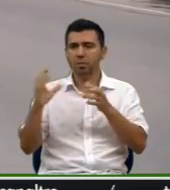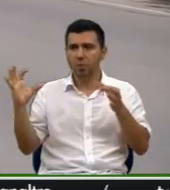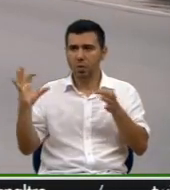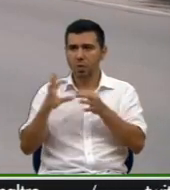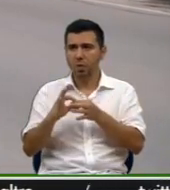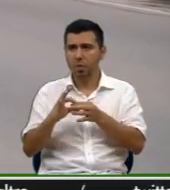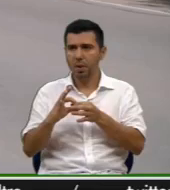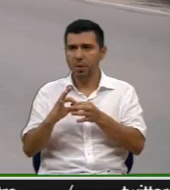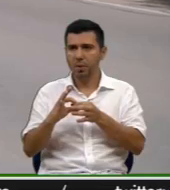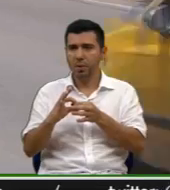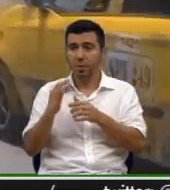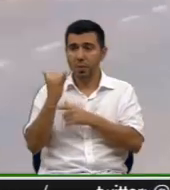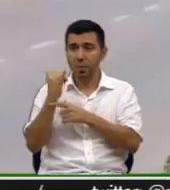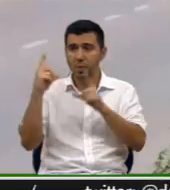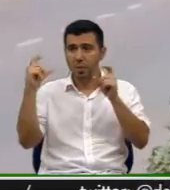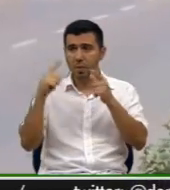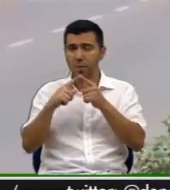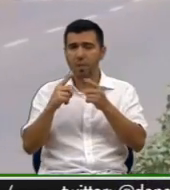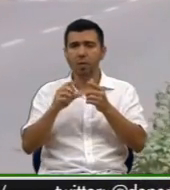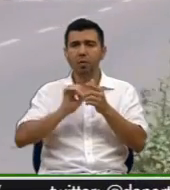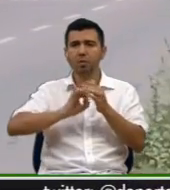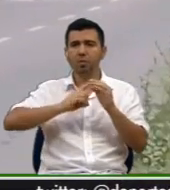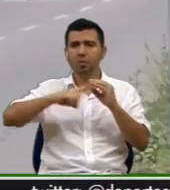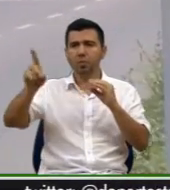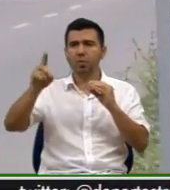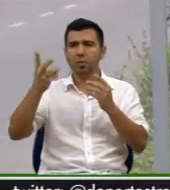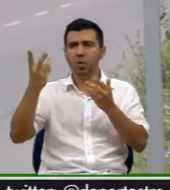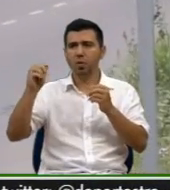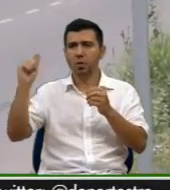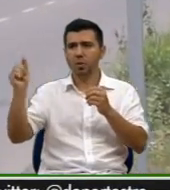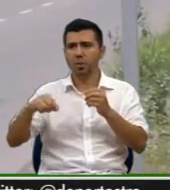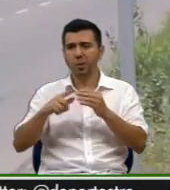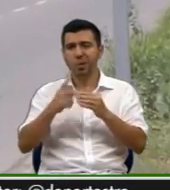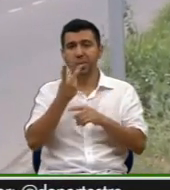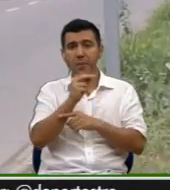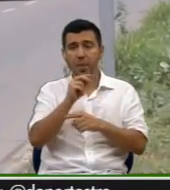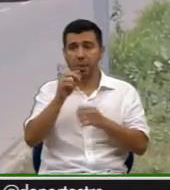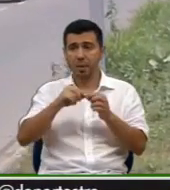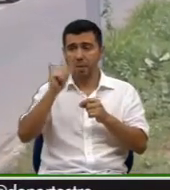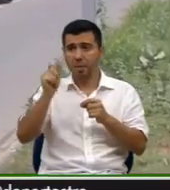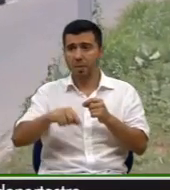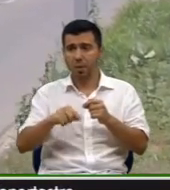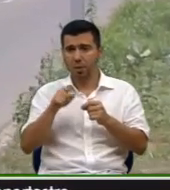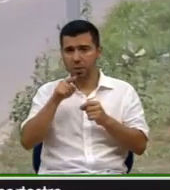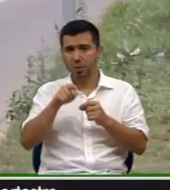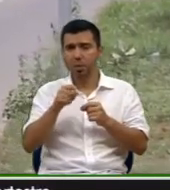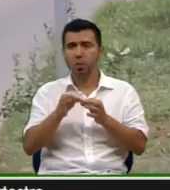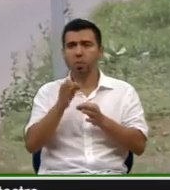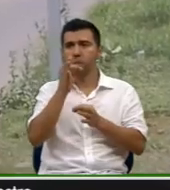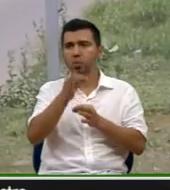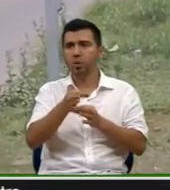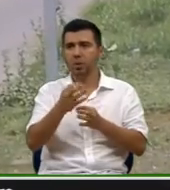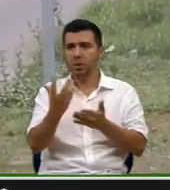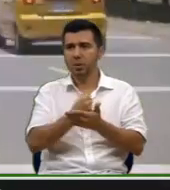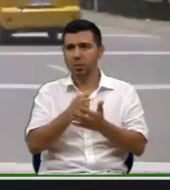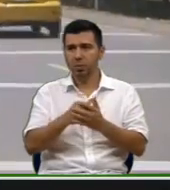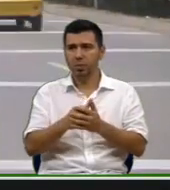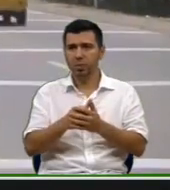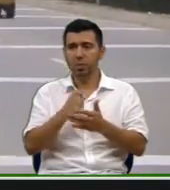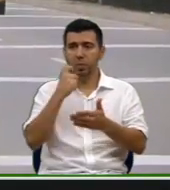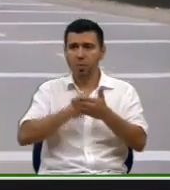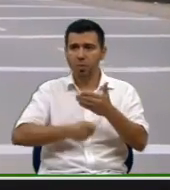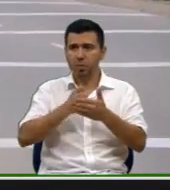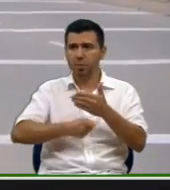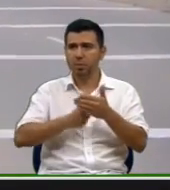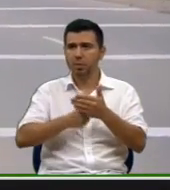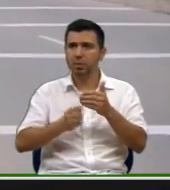parte de las multas se van para esa empresa, el 80%, el 20% le corresponden al municipio, y dentro de eso están las multas que se van a